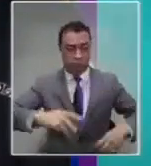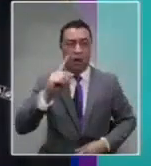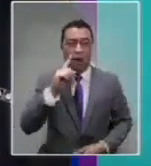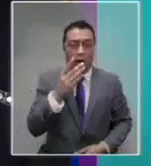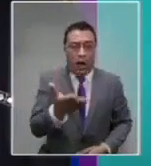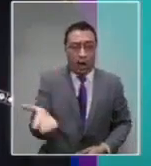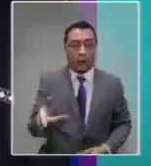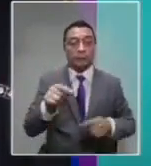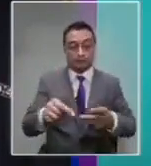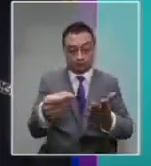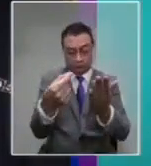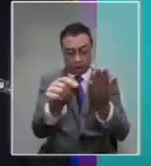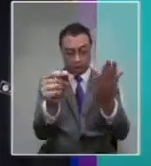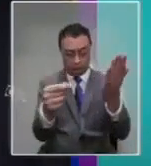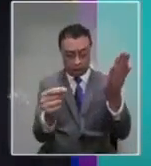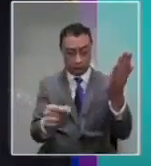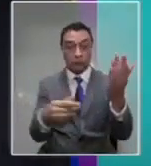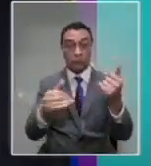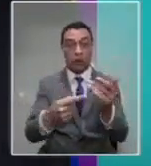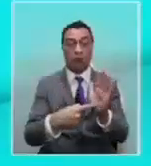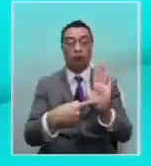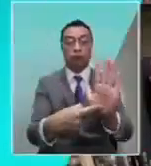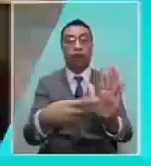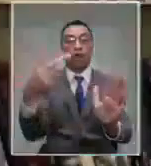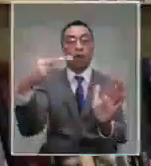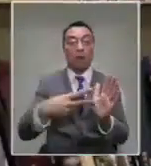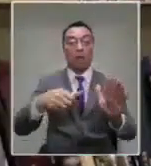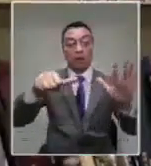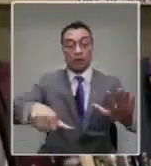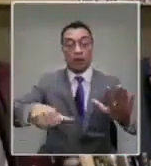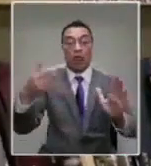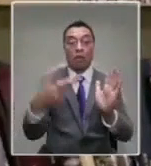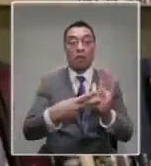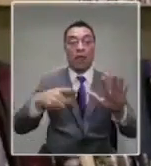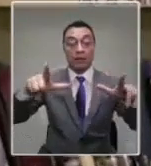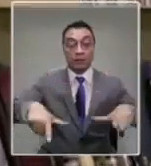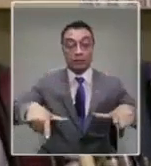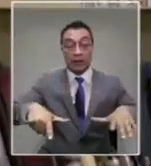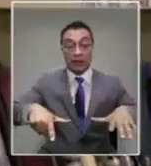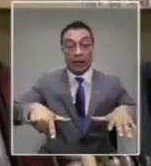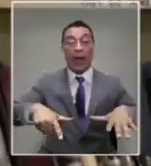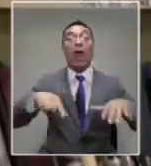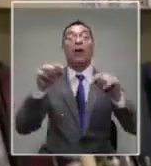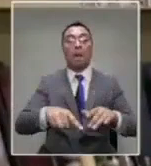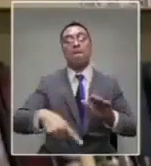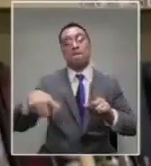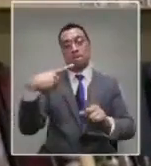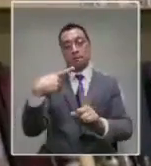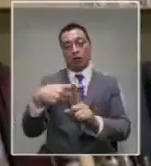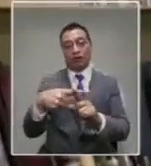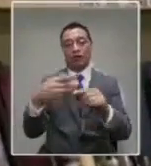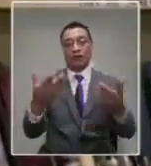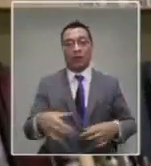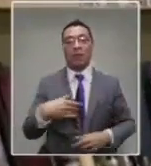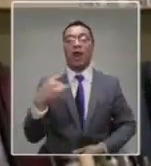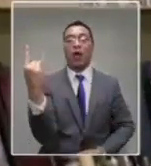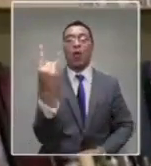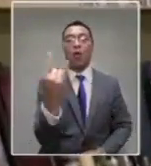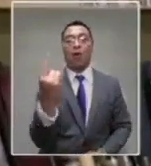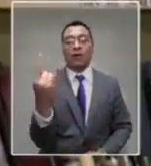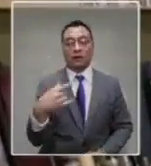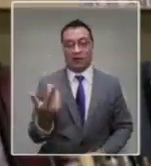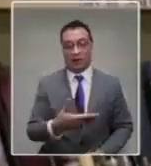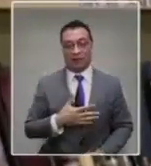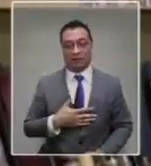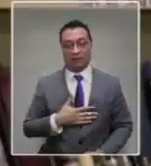y por eso que los resultados que podemos mostrar el año 2016 y el año 2017 son tan positivos en esta área para una